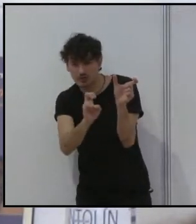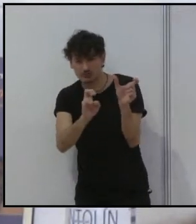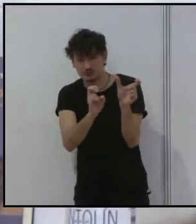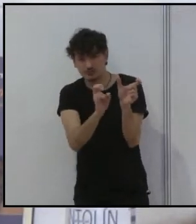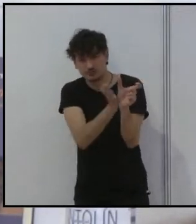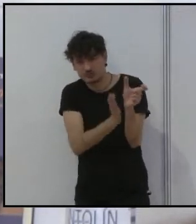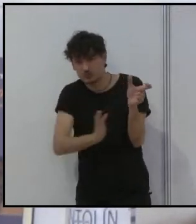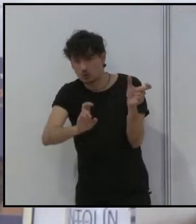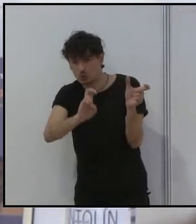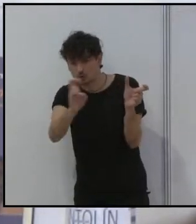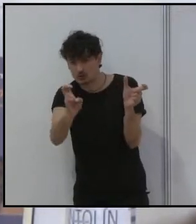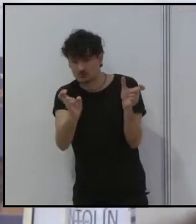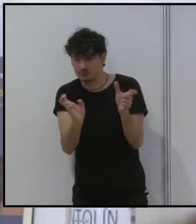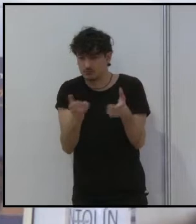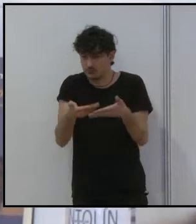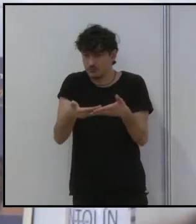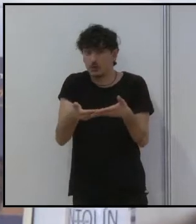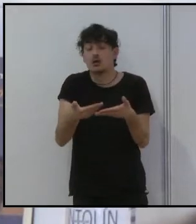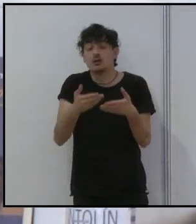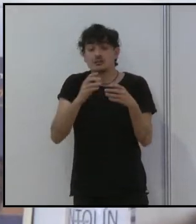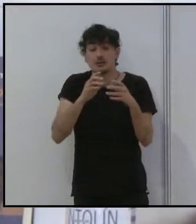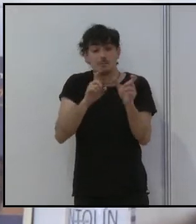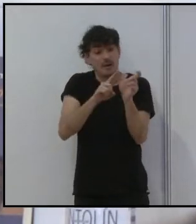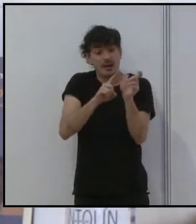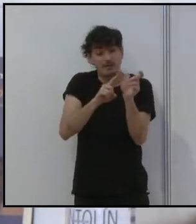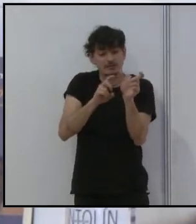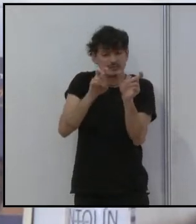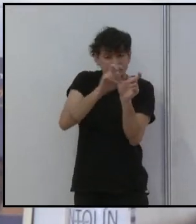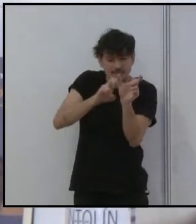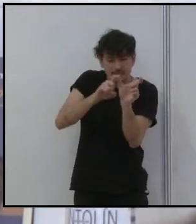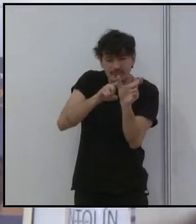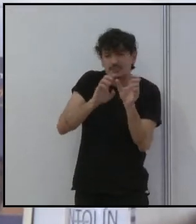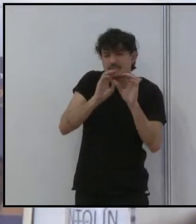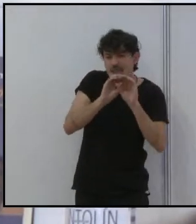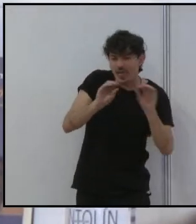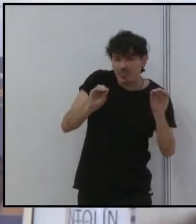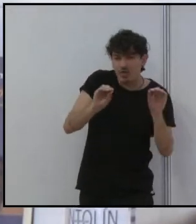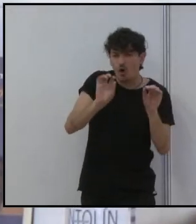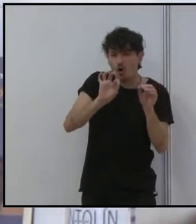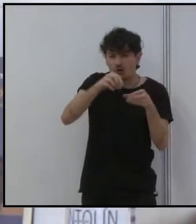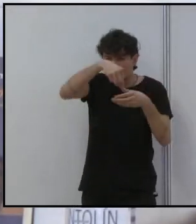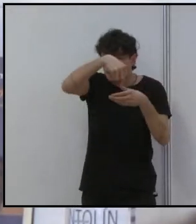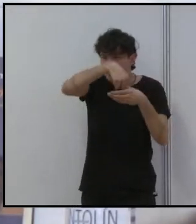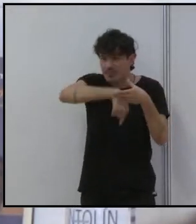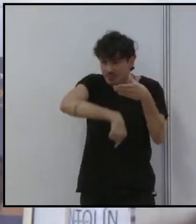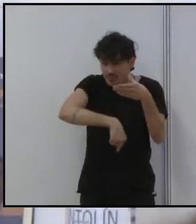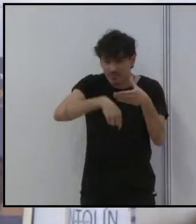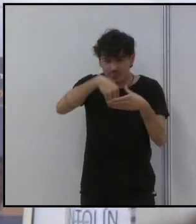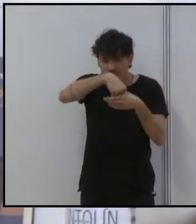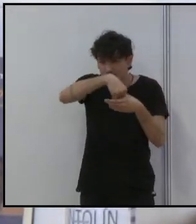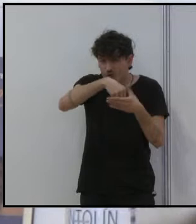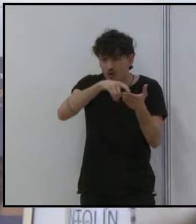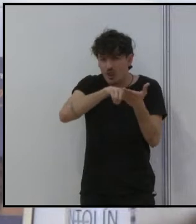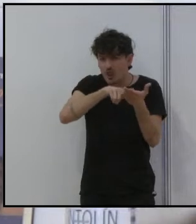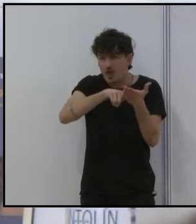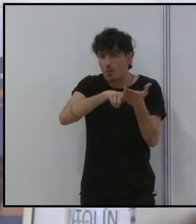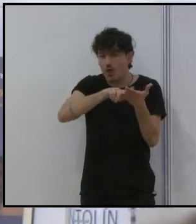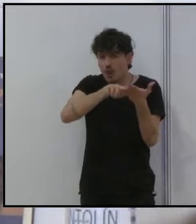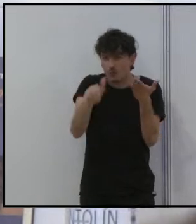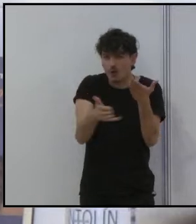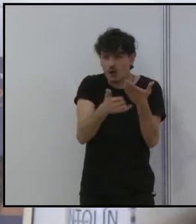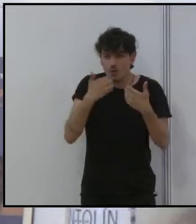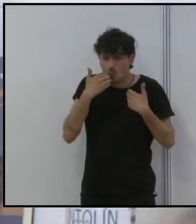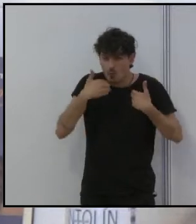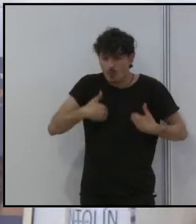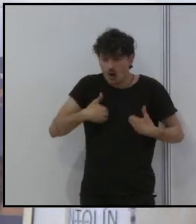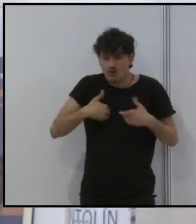Esa tarea de buscar el silencio en las palabras, de buscar la lengua que está detrás, el lenguaje humano que está detrás